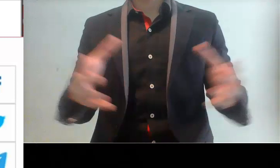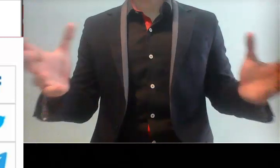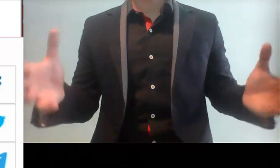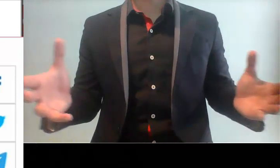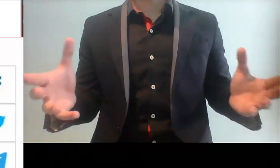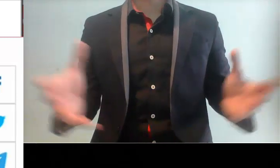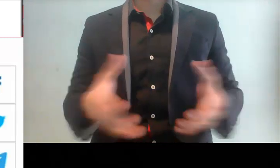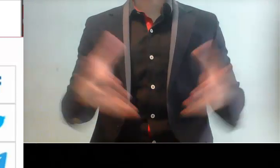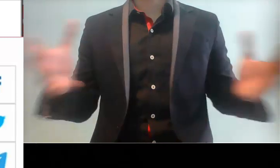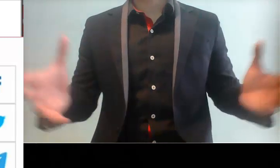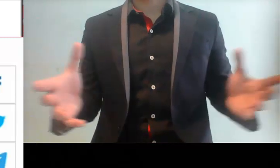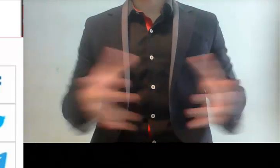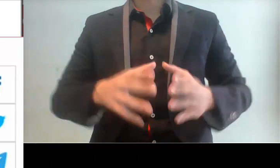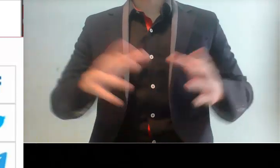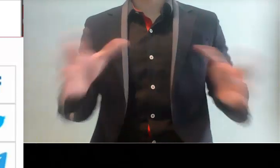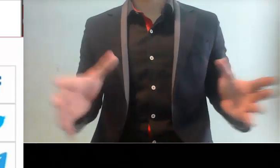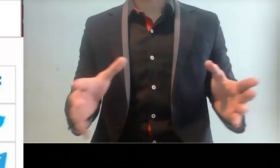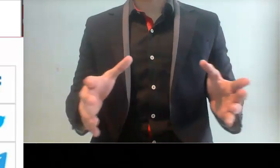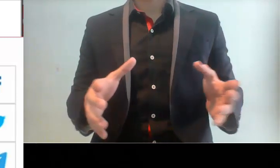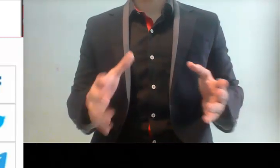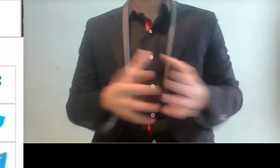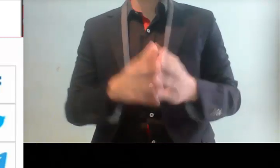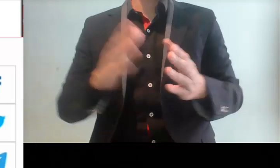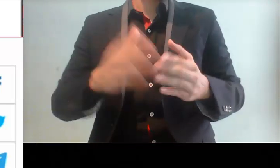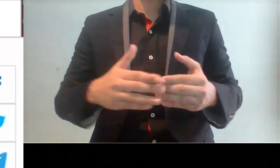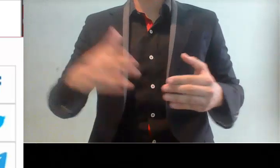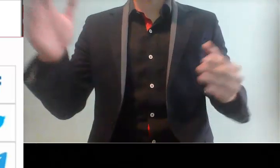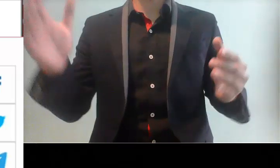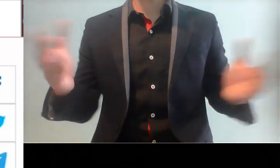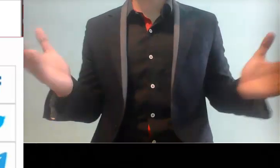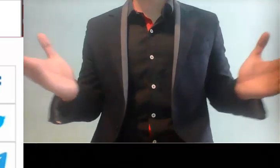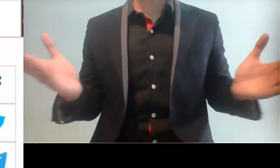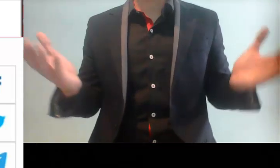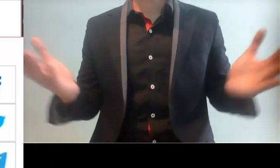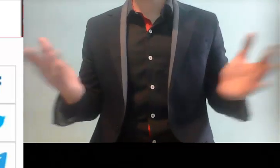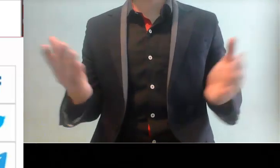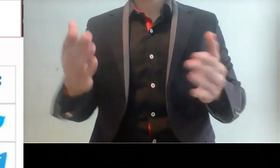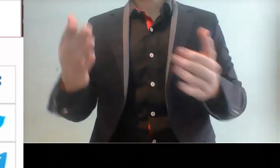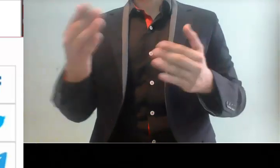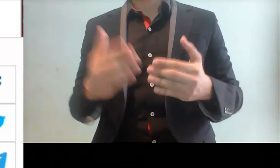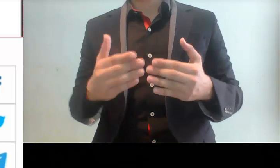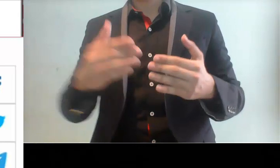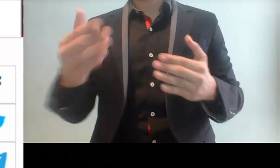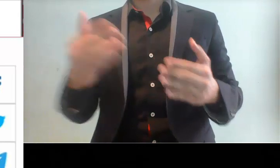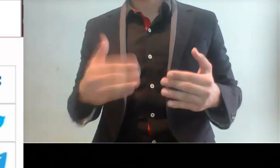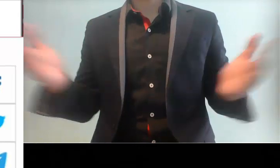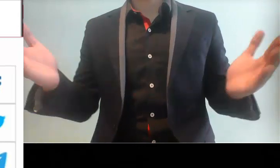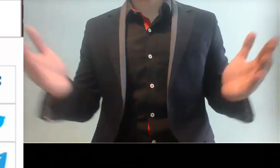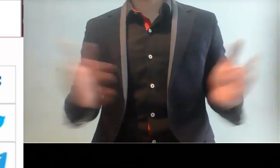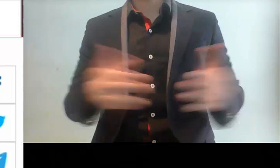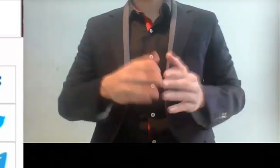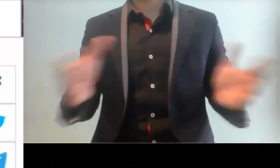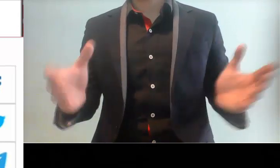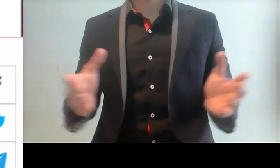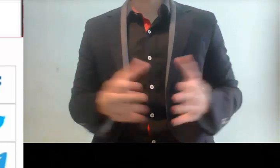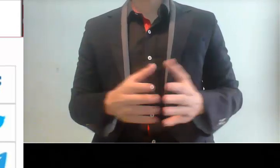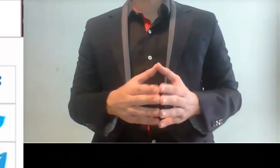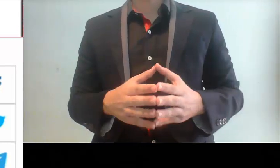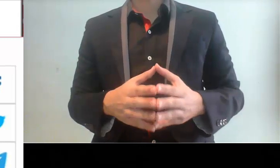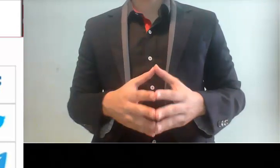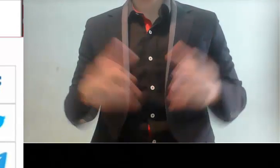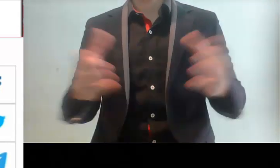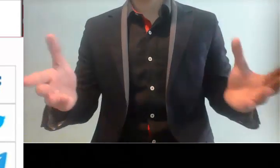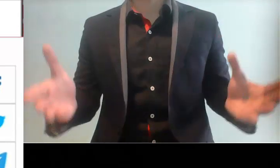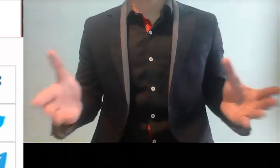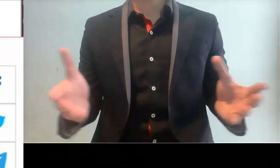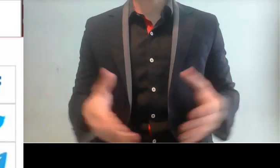código malicioso. Muchos dicen, ¿esto en qué afecta? En mucho, porque dicen, ¿por qué no salió la noticia que se atacó básicamente a estos organismos o a